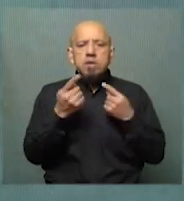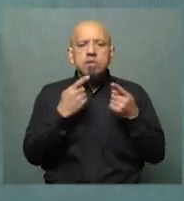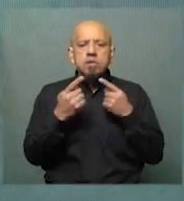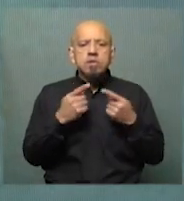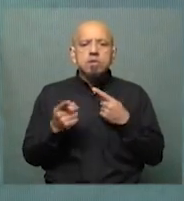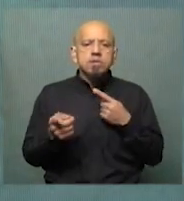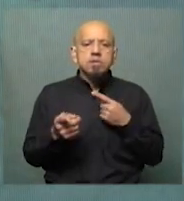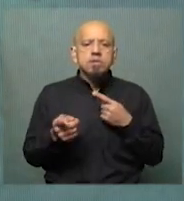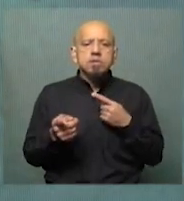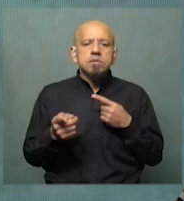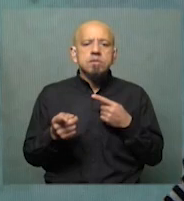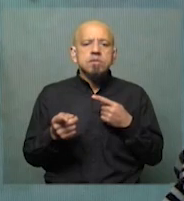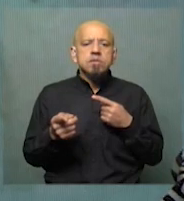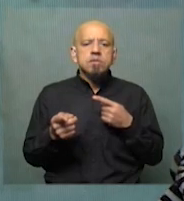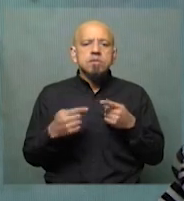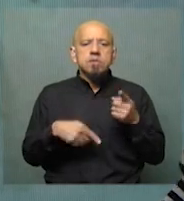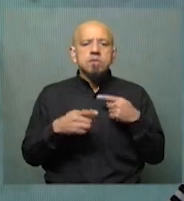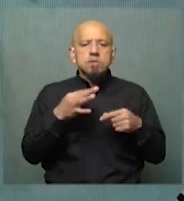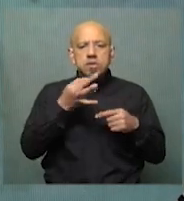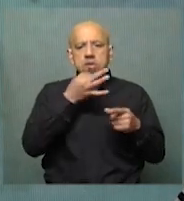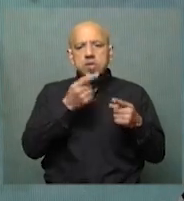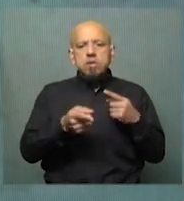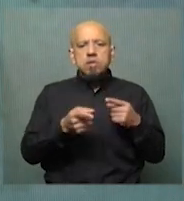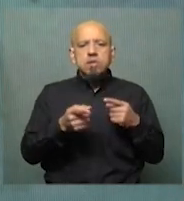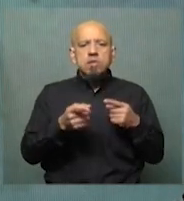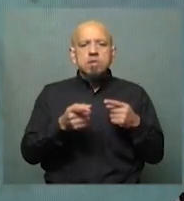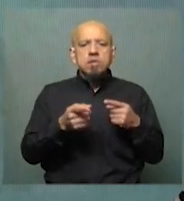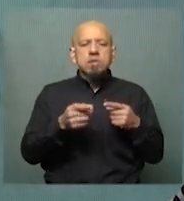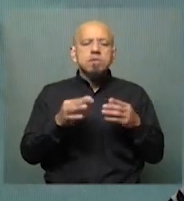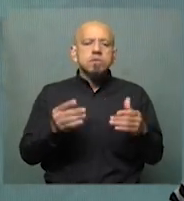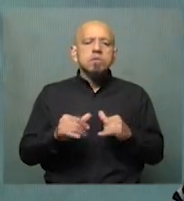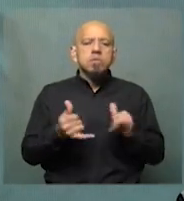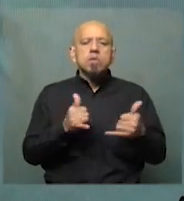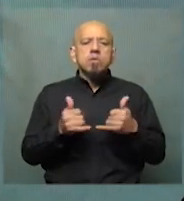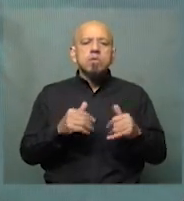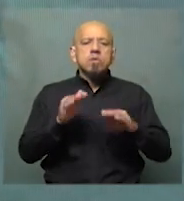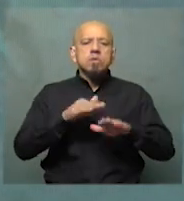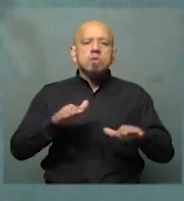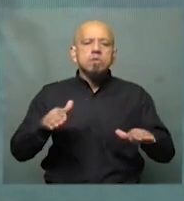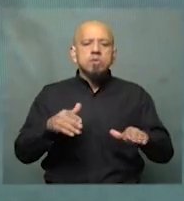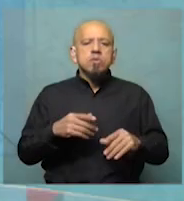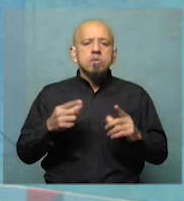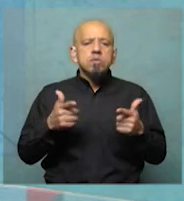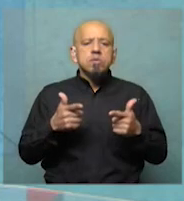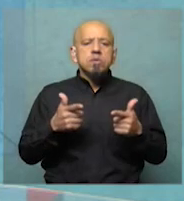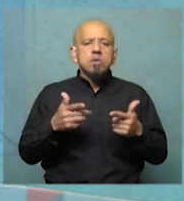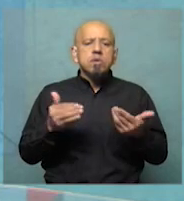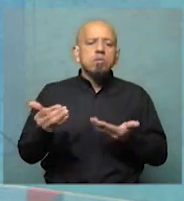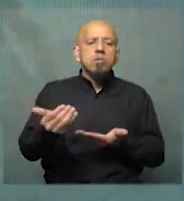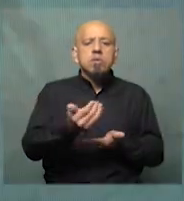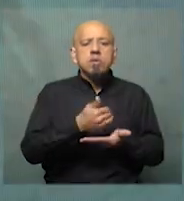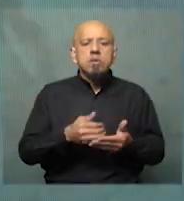azar con los tacheros, le dijo en un momento, le habló de juegos que él jugaba de chico, no sé qué, y cómo no había nada que los recopilara. Como